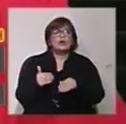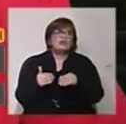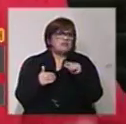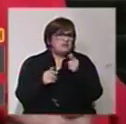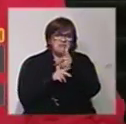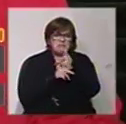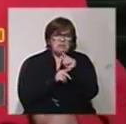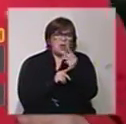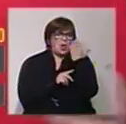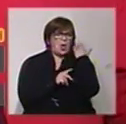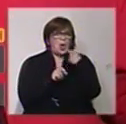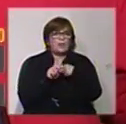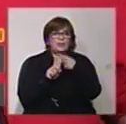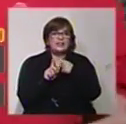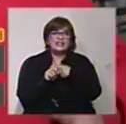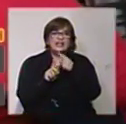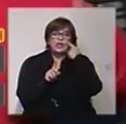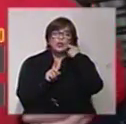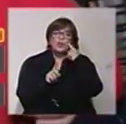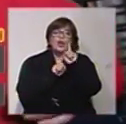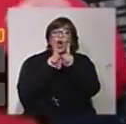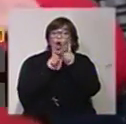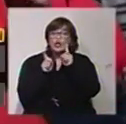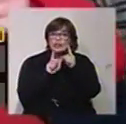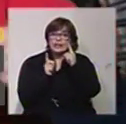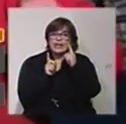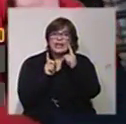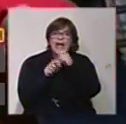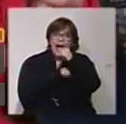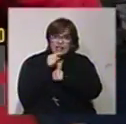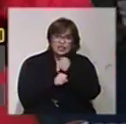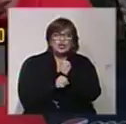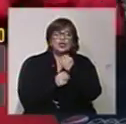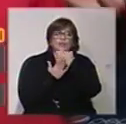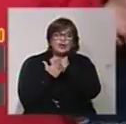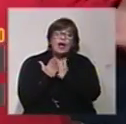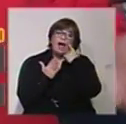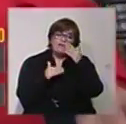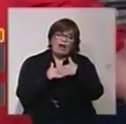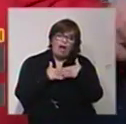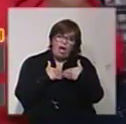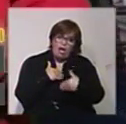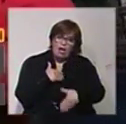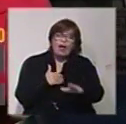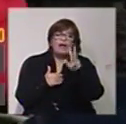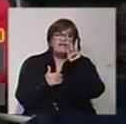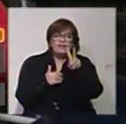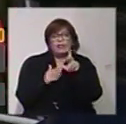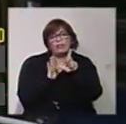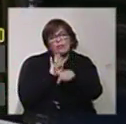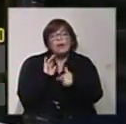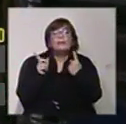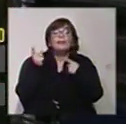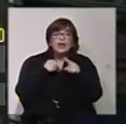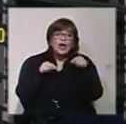poquitos meses, está en la temporada número 11 de su ciclo. Es decir que vamos a demorar un ratito en poder verlo en pantalla abierta. Pero, bueno, nos